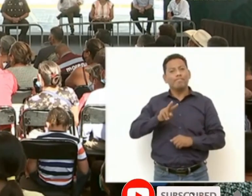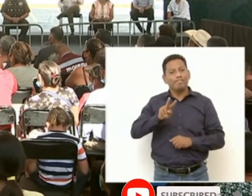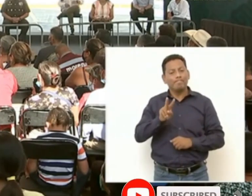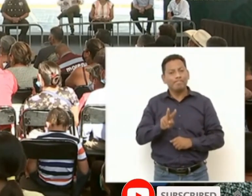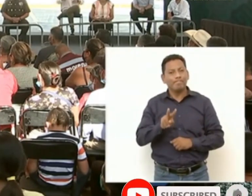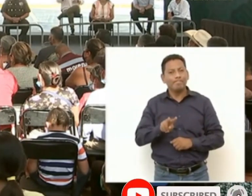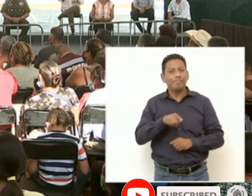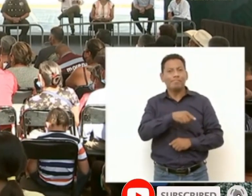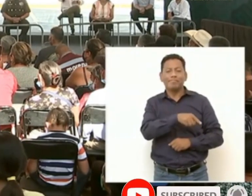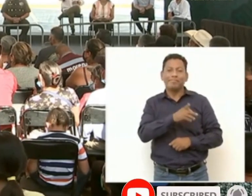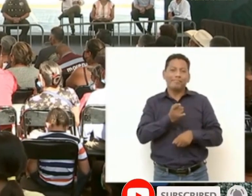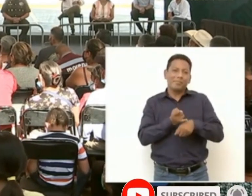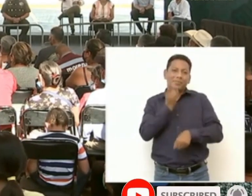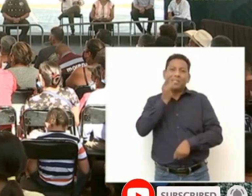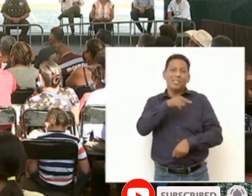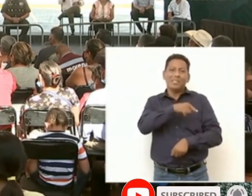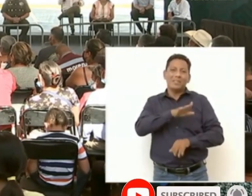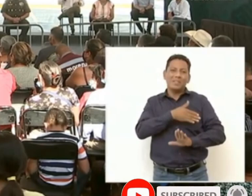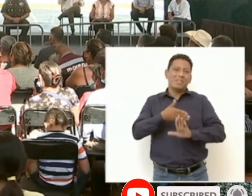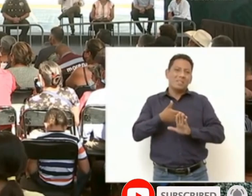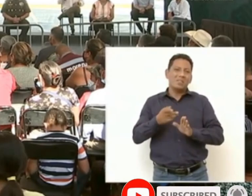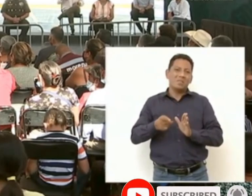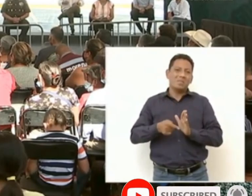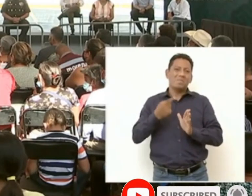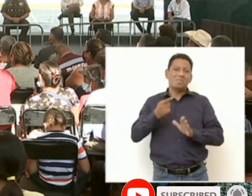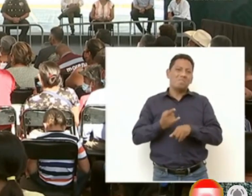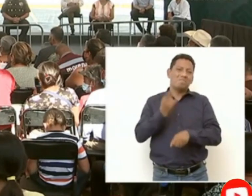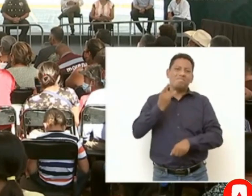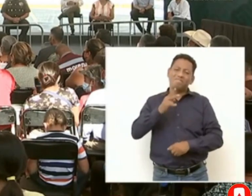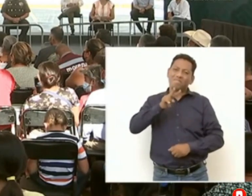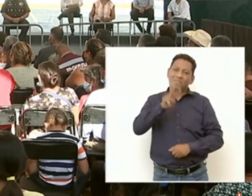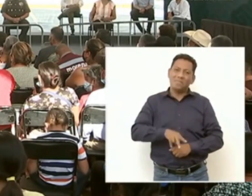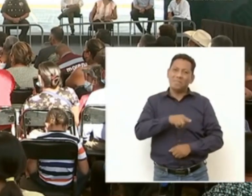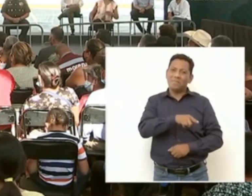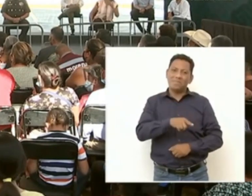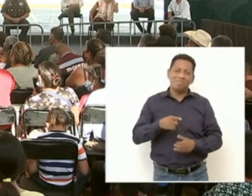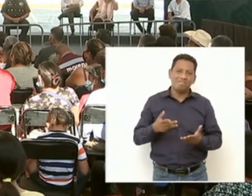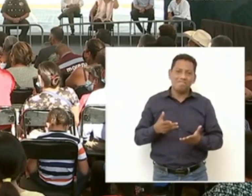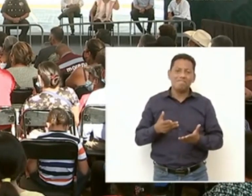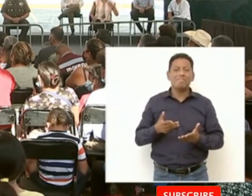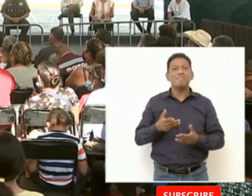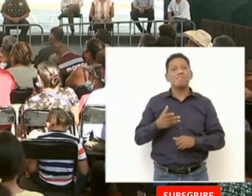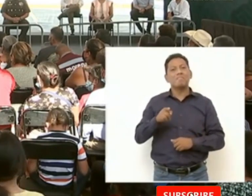hicieron un fraude y luego otro, con ganas de que nos